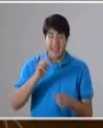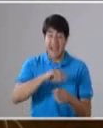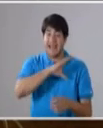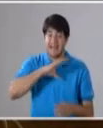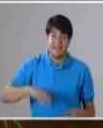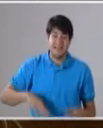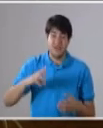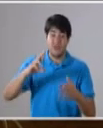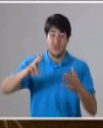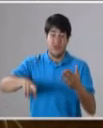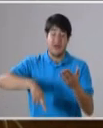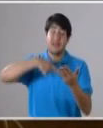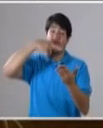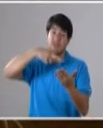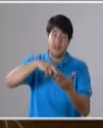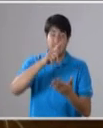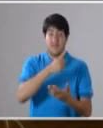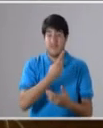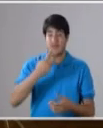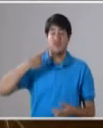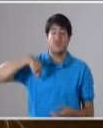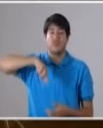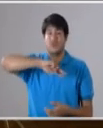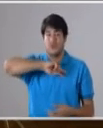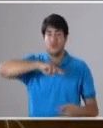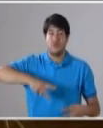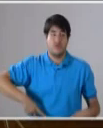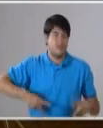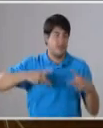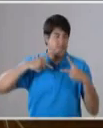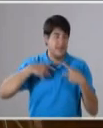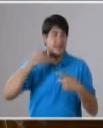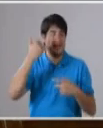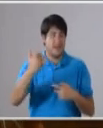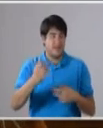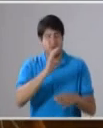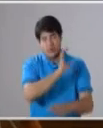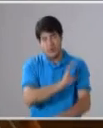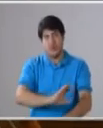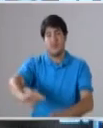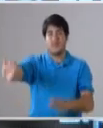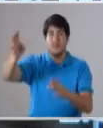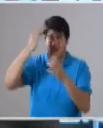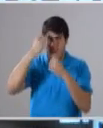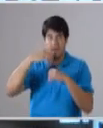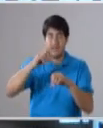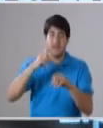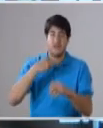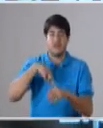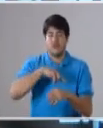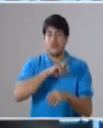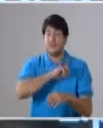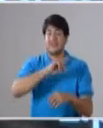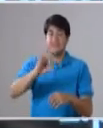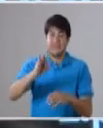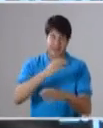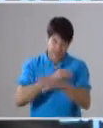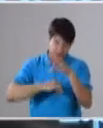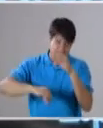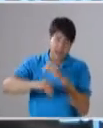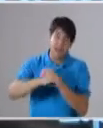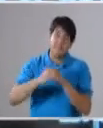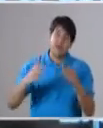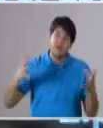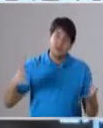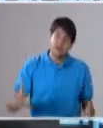resucitarán primero. Y nosotros, los vivientes que hayamos permanecido, seremos transformados y arrebatados juntamente con ellos